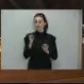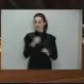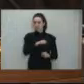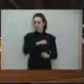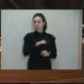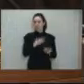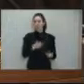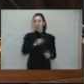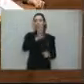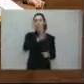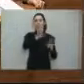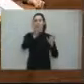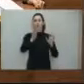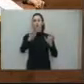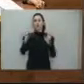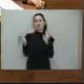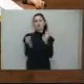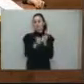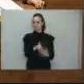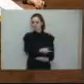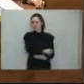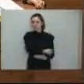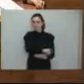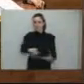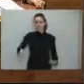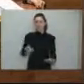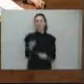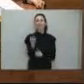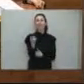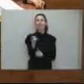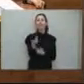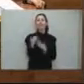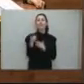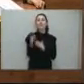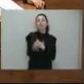de 57.000 millones de pesetas.